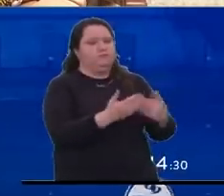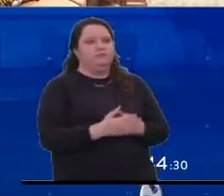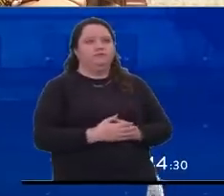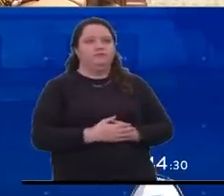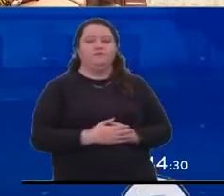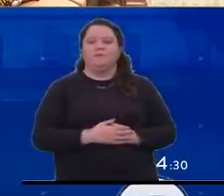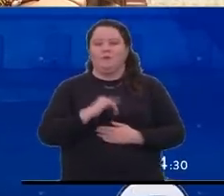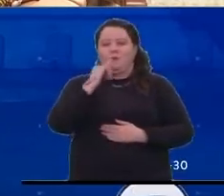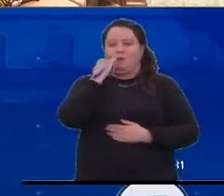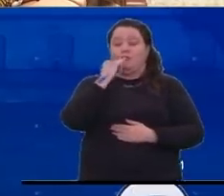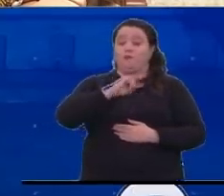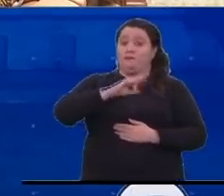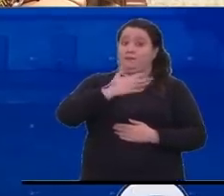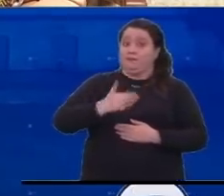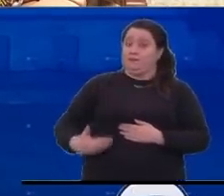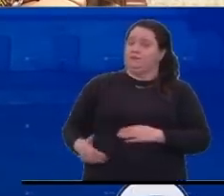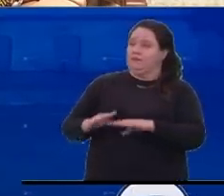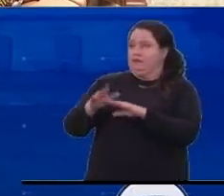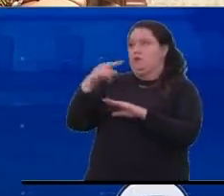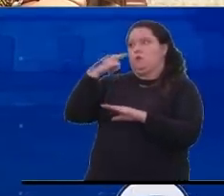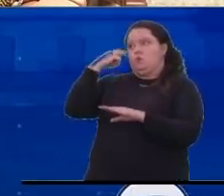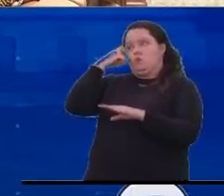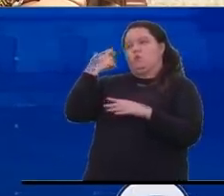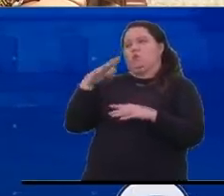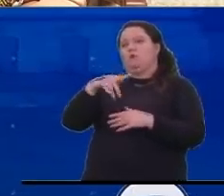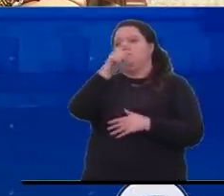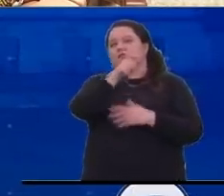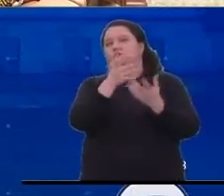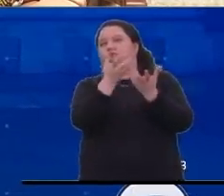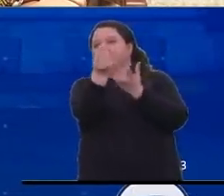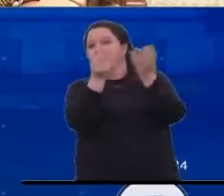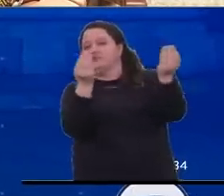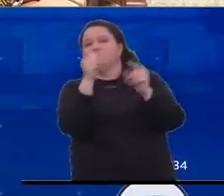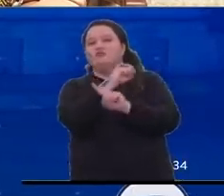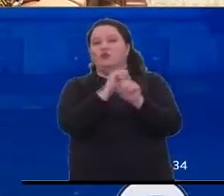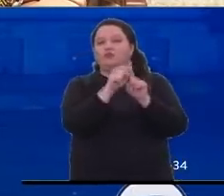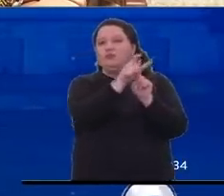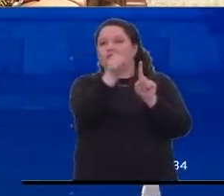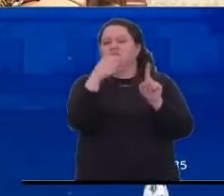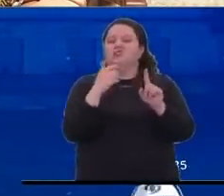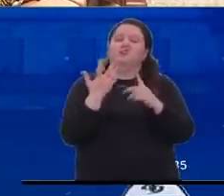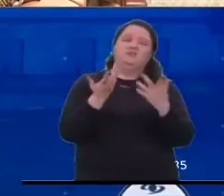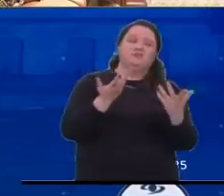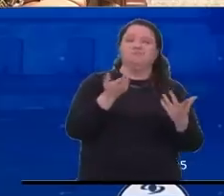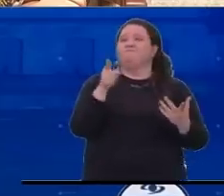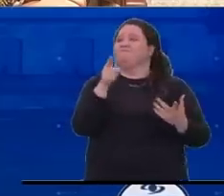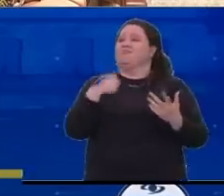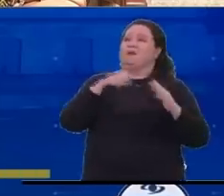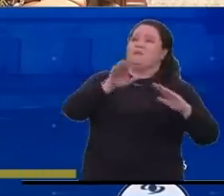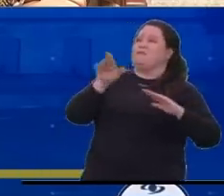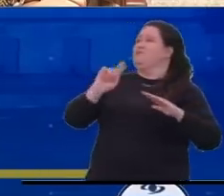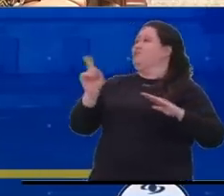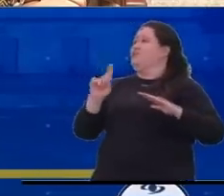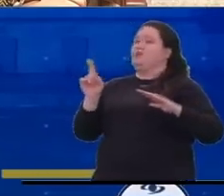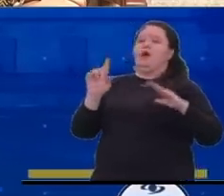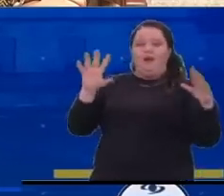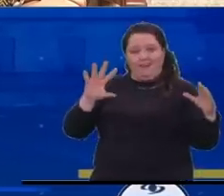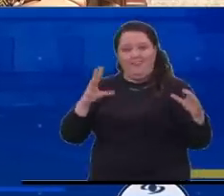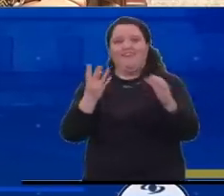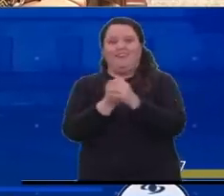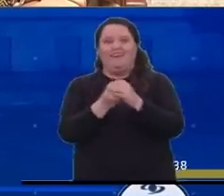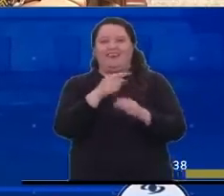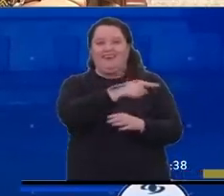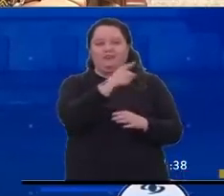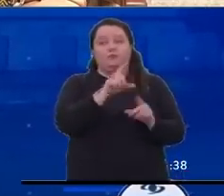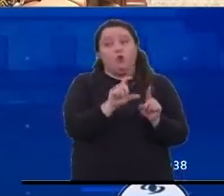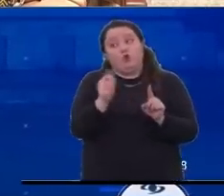Vicepresidenta, ese sin duda es el gran reto, cómo incluir a esos sectores sociales que no se sienten representados por nadie. Pero hay otra